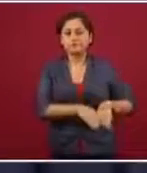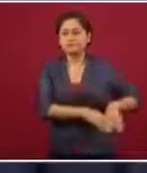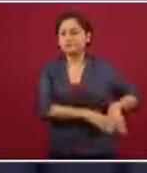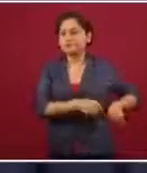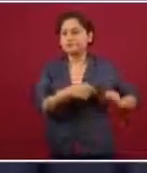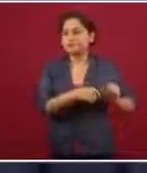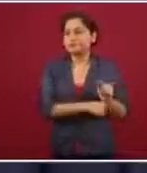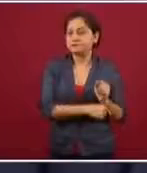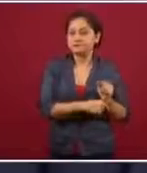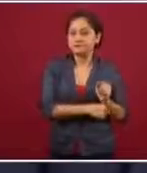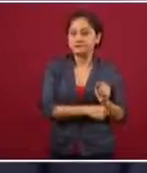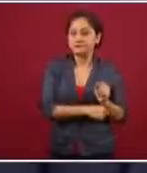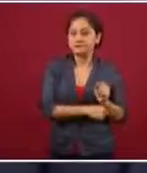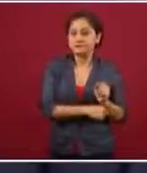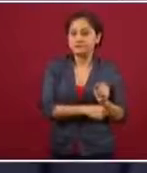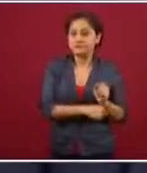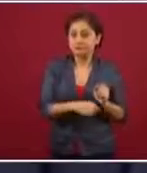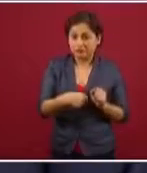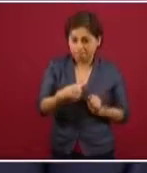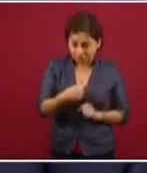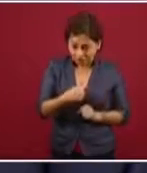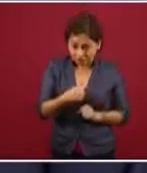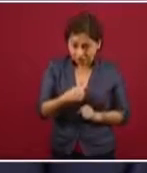no tendría yo autoridad moral.